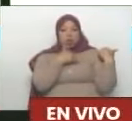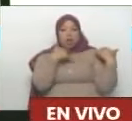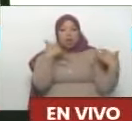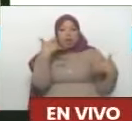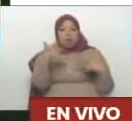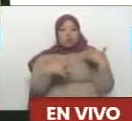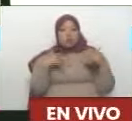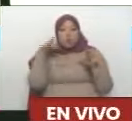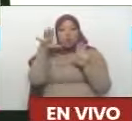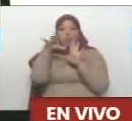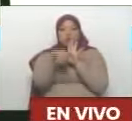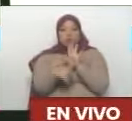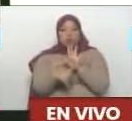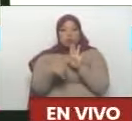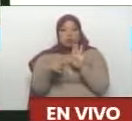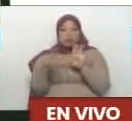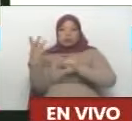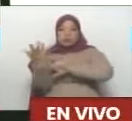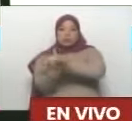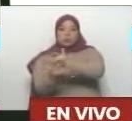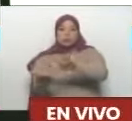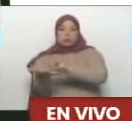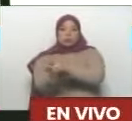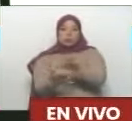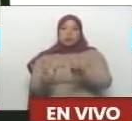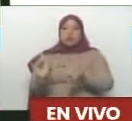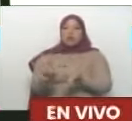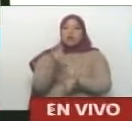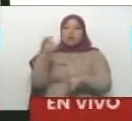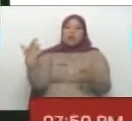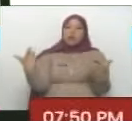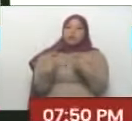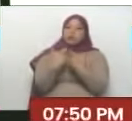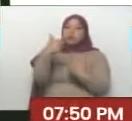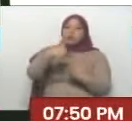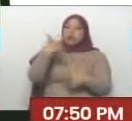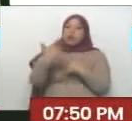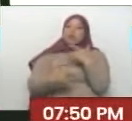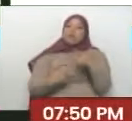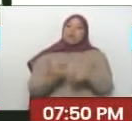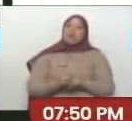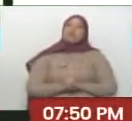de piratería y de robo, de saqueo. El primer involucrado en este acto de